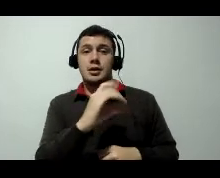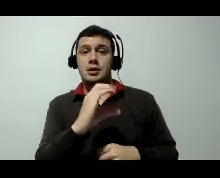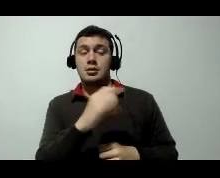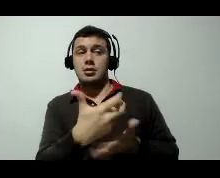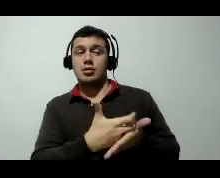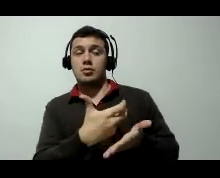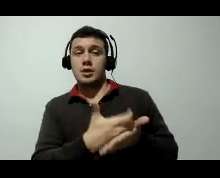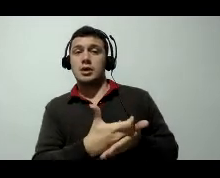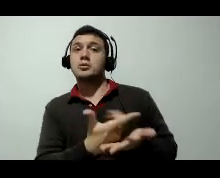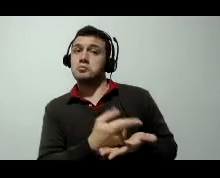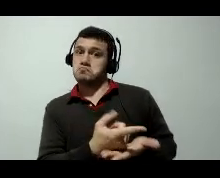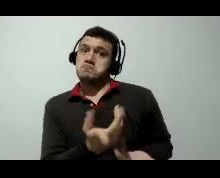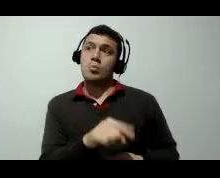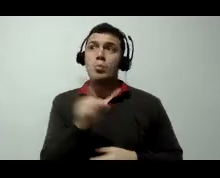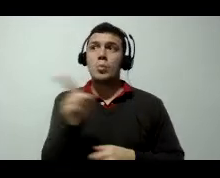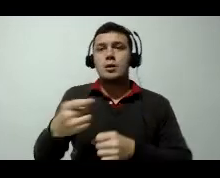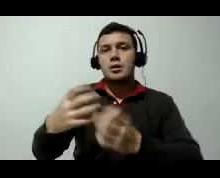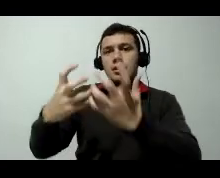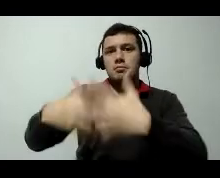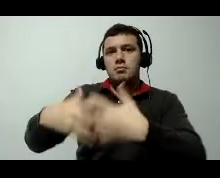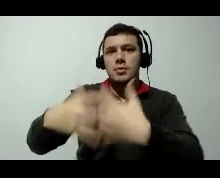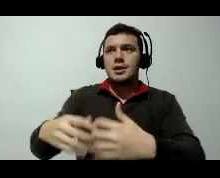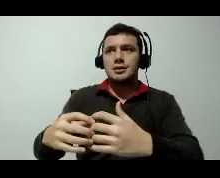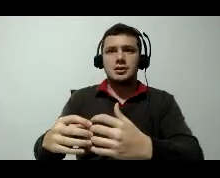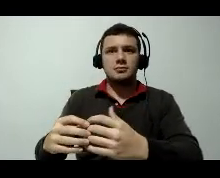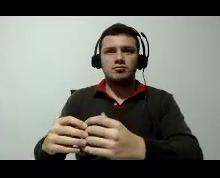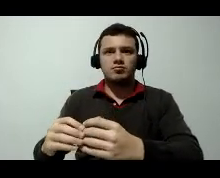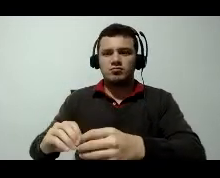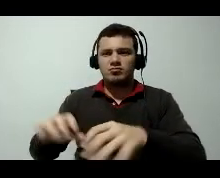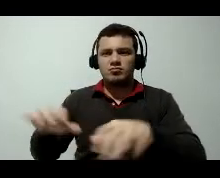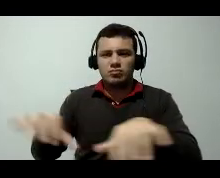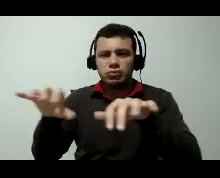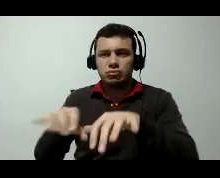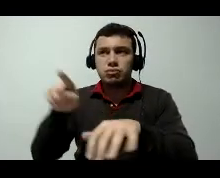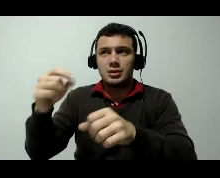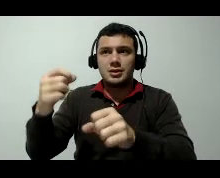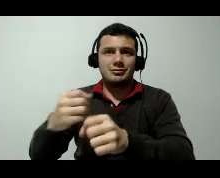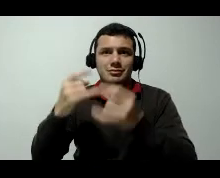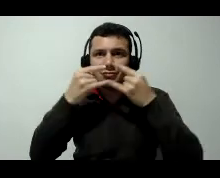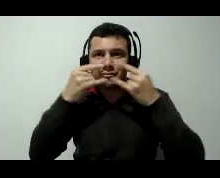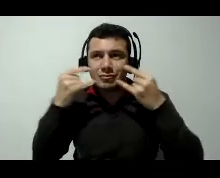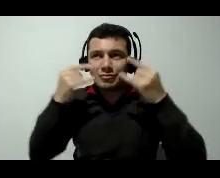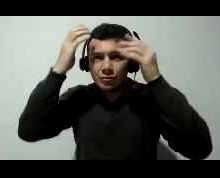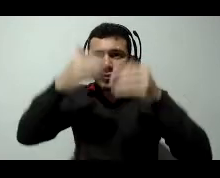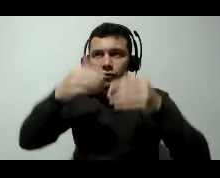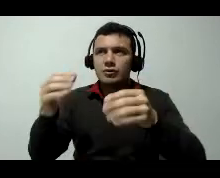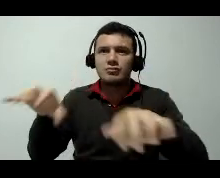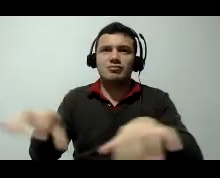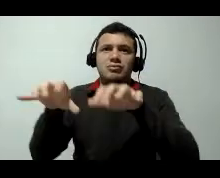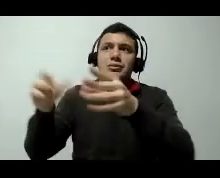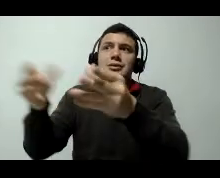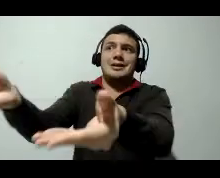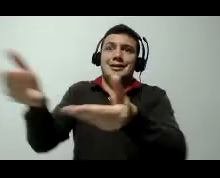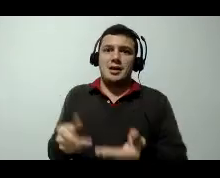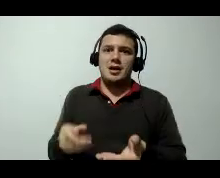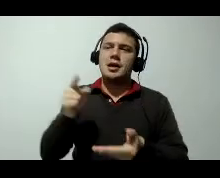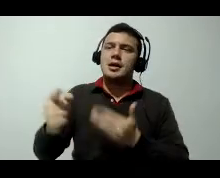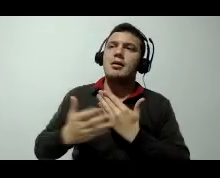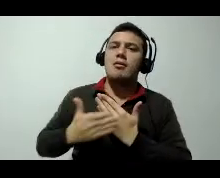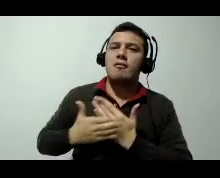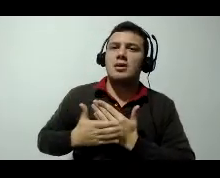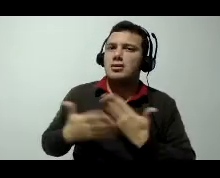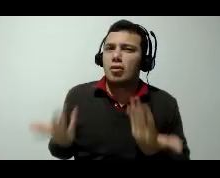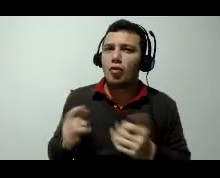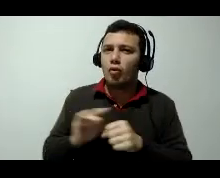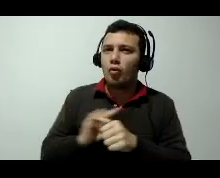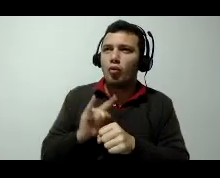qué recomendaciones hay de uso extendido de esos elementos de protección personal y qué cuidados se deben tener, ¿cierto?